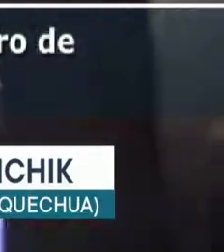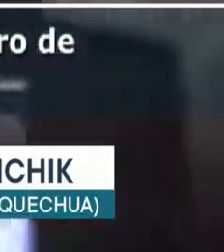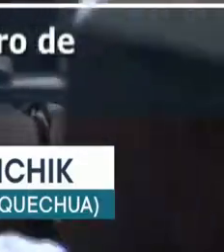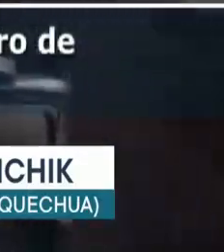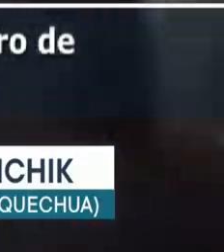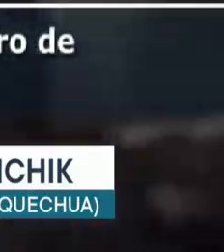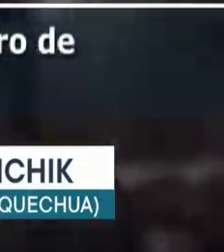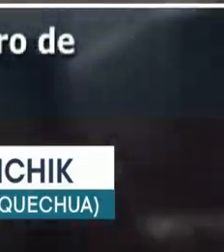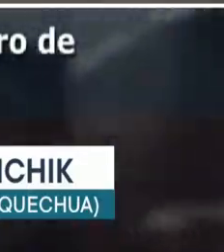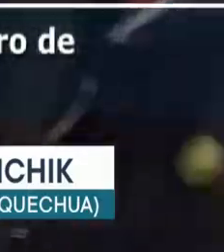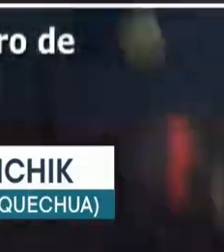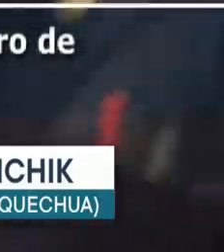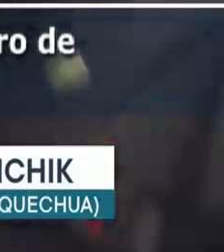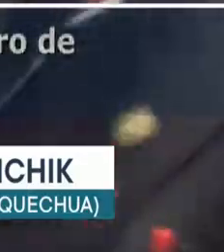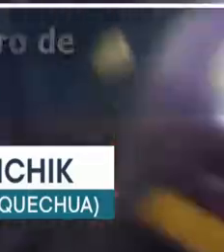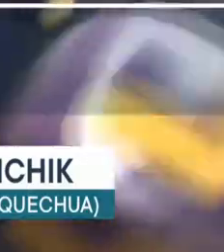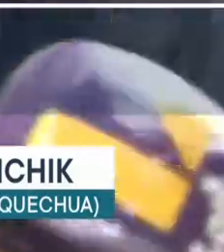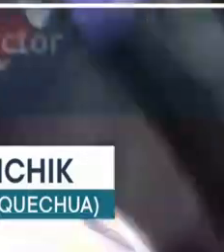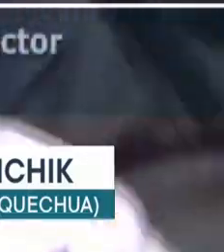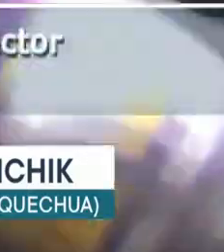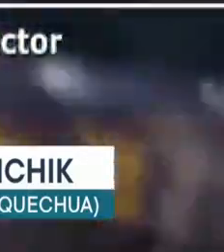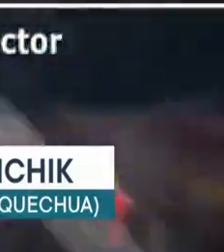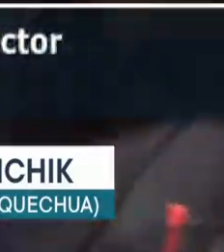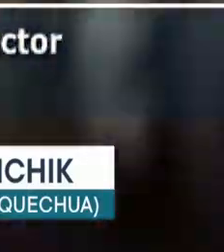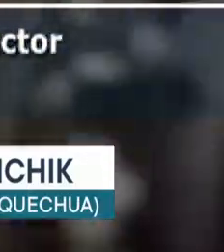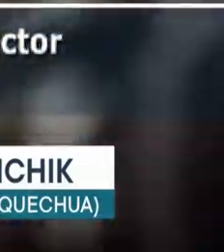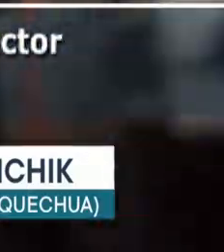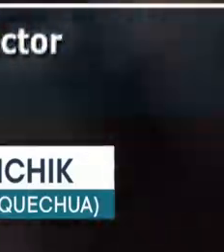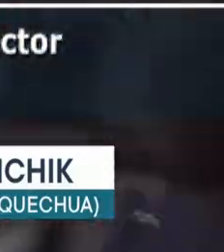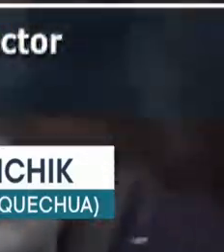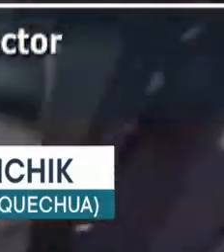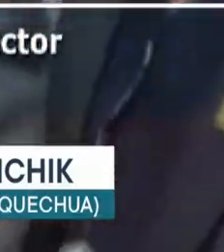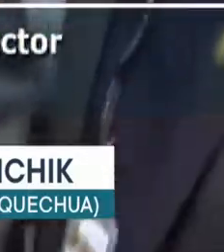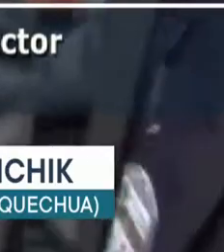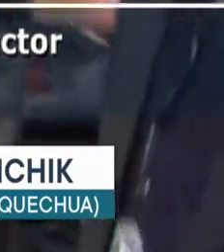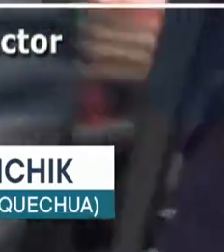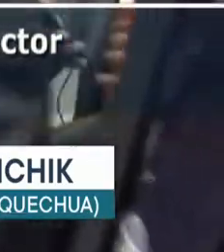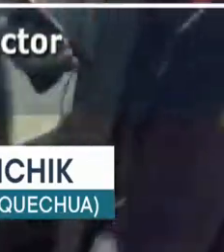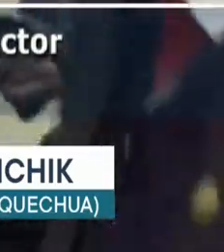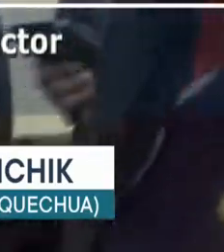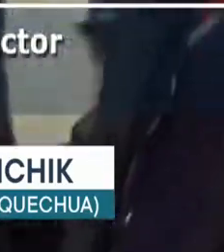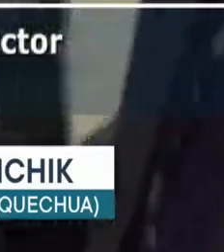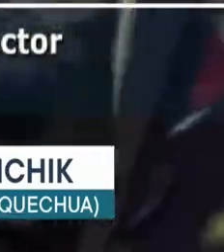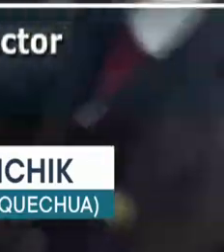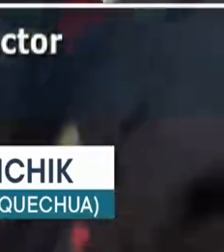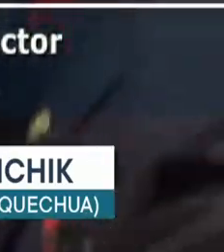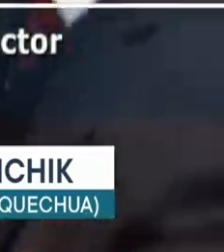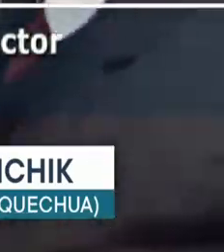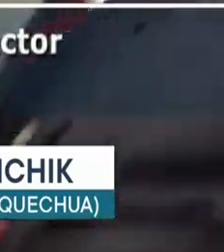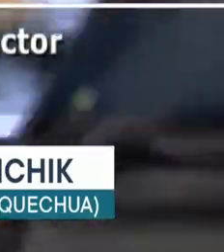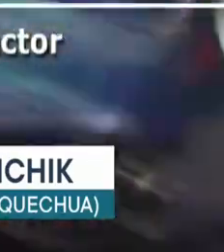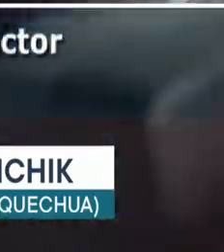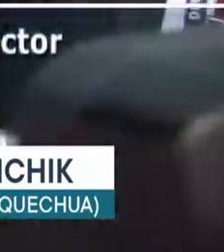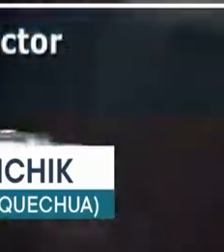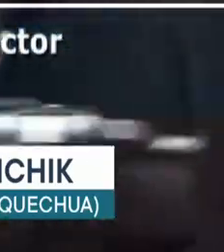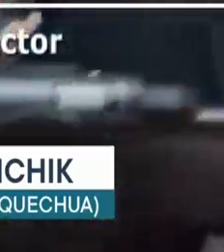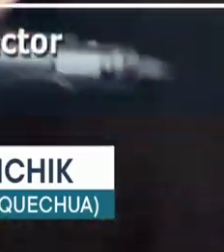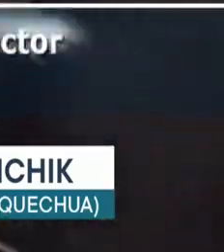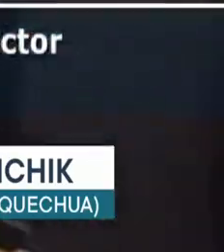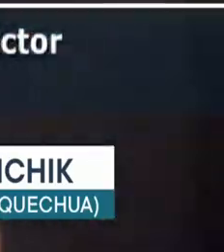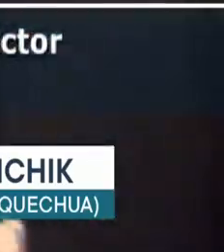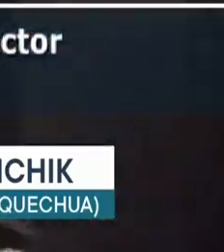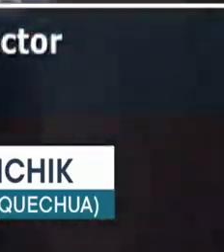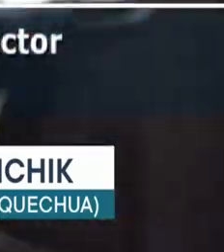Guido Villido Kim Sancom, Junio y Canacungo, y Consejo de Ministros Ocope, y Mamantata Grimanacungo,